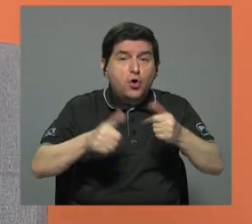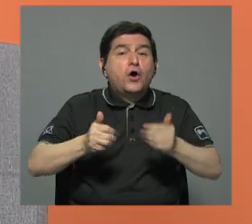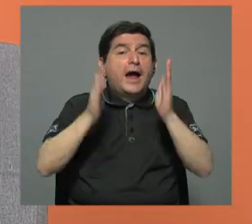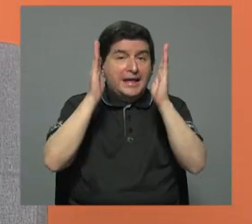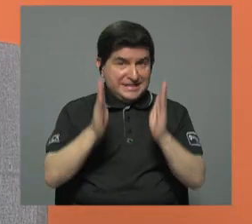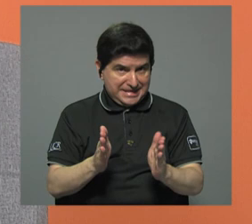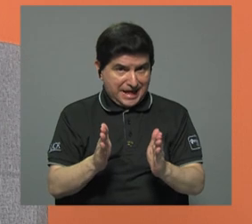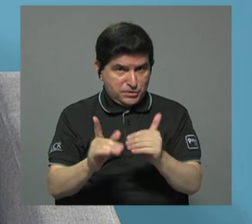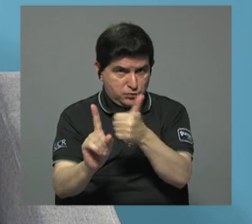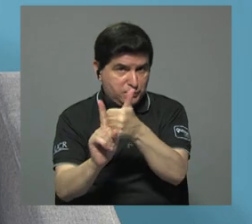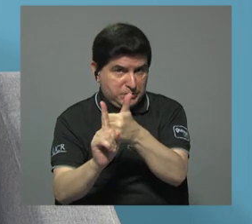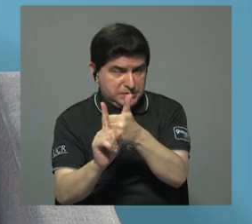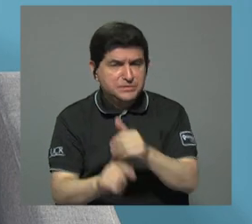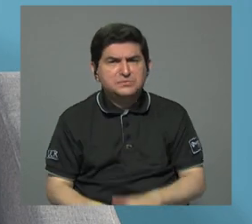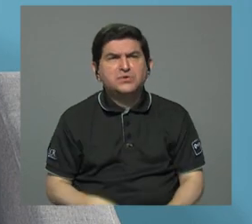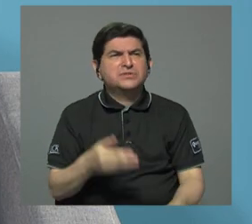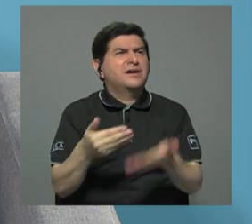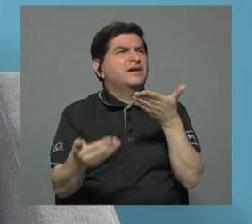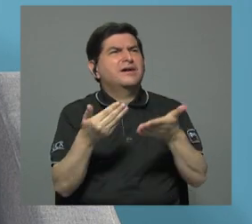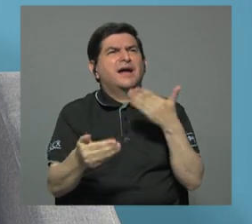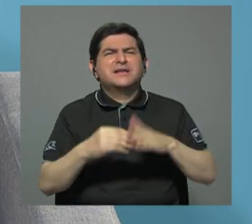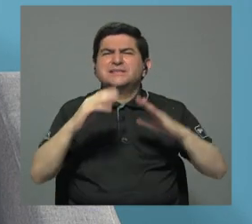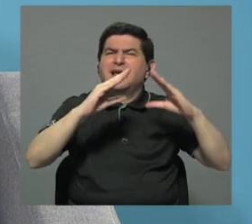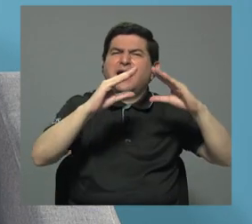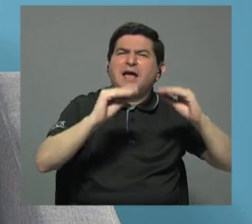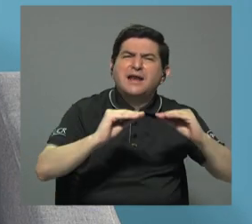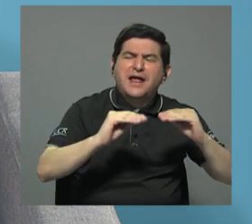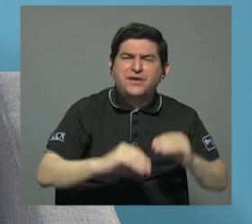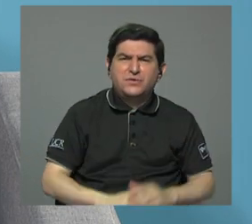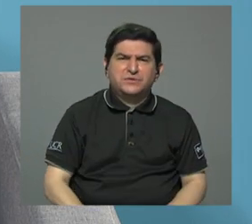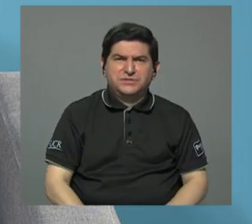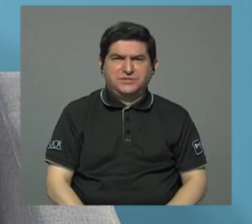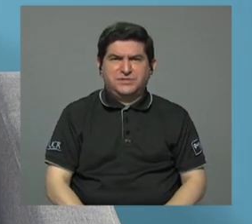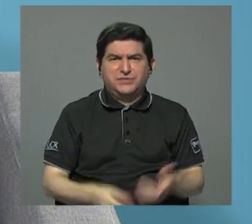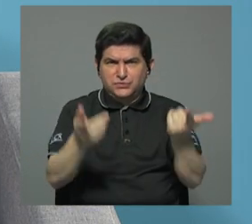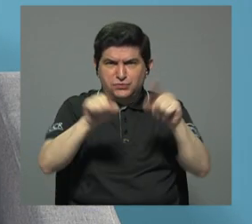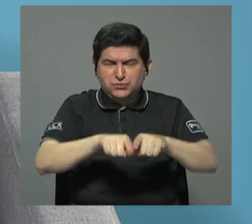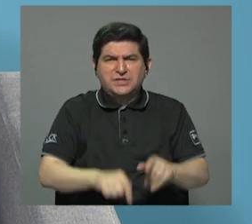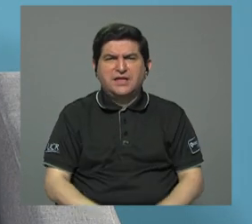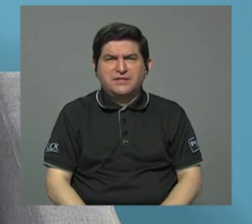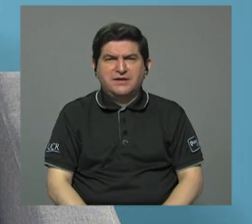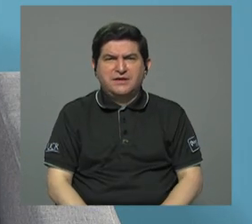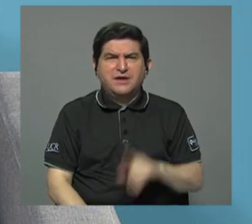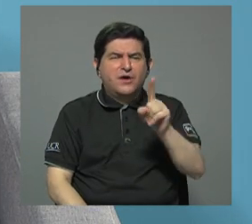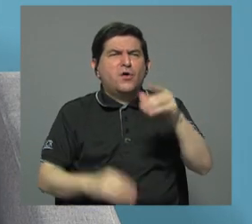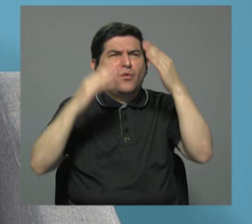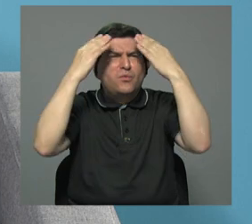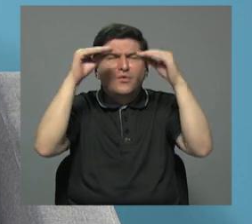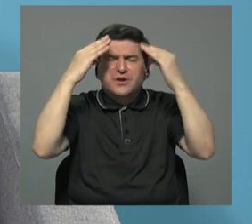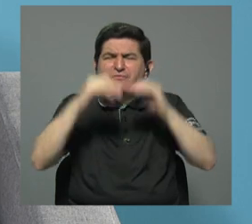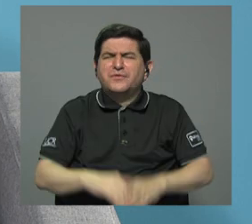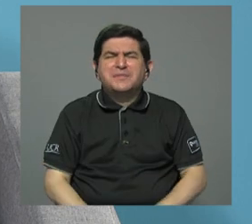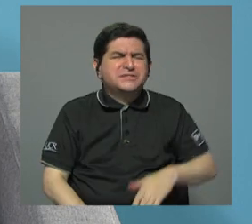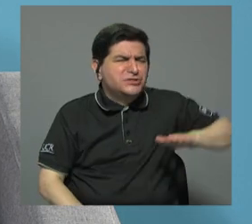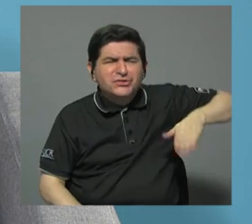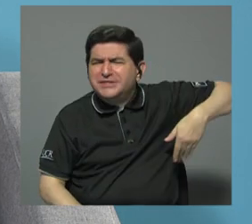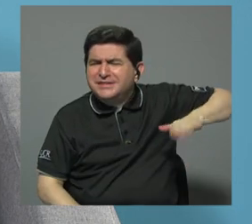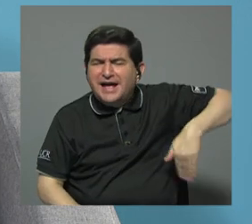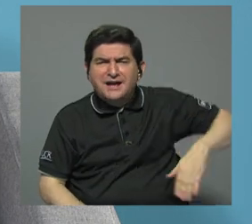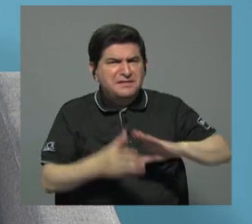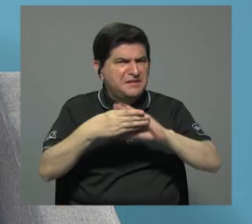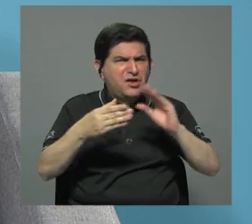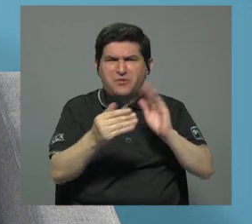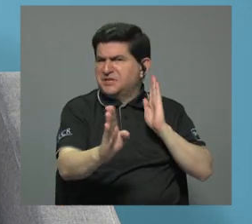candidatas. Las reacciones casi que se produjeron en la noche, en la tarde-noche. Una nota que nos salió tardísimo. Y los comentarios no